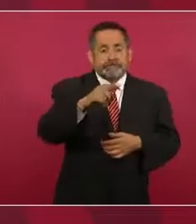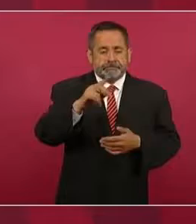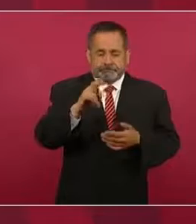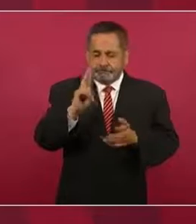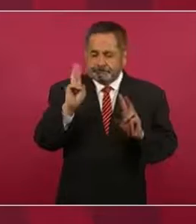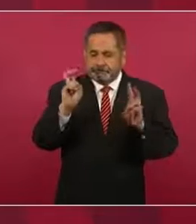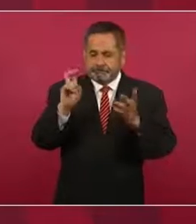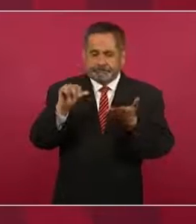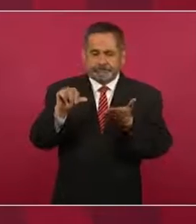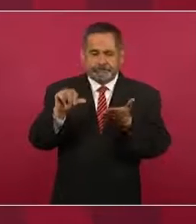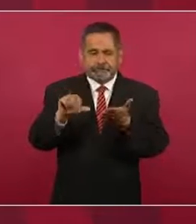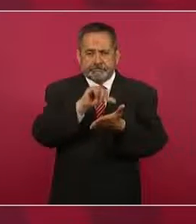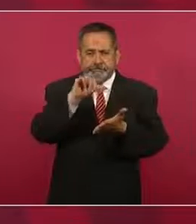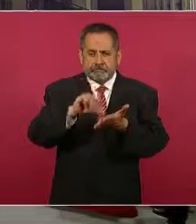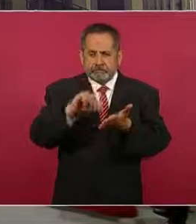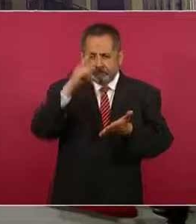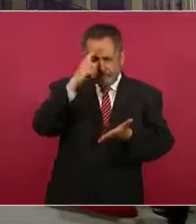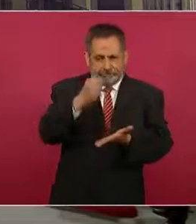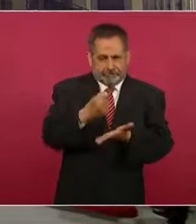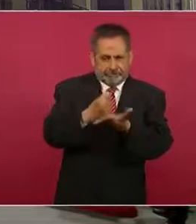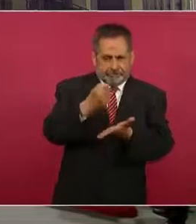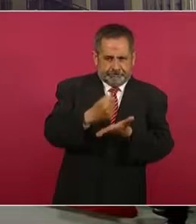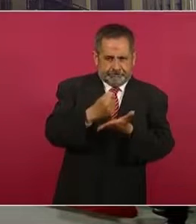para la aplicación de terapia